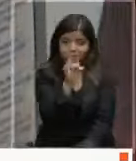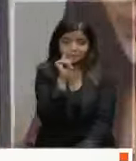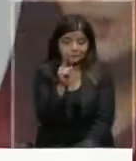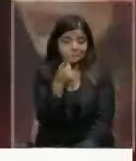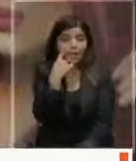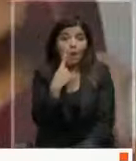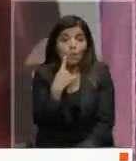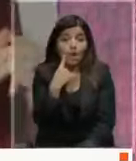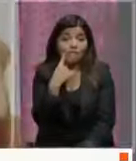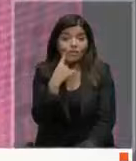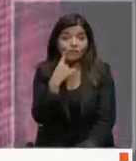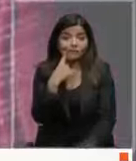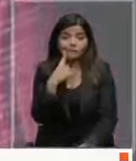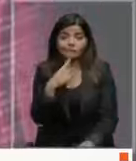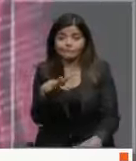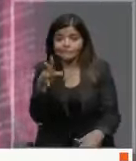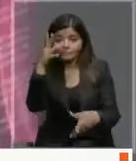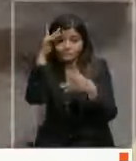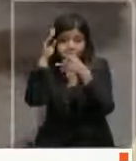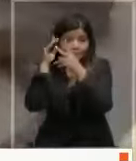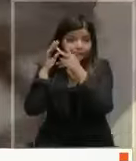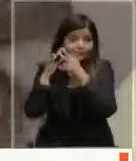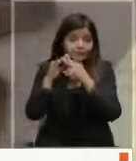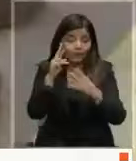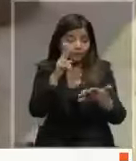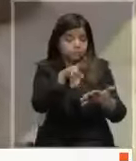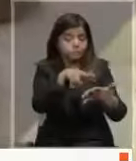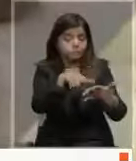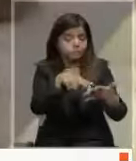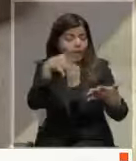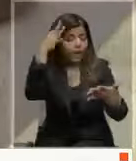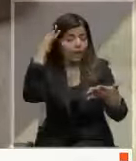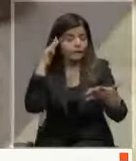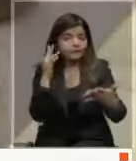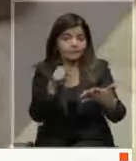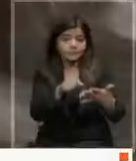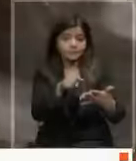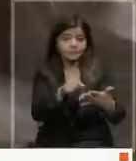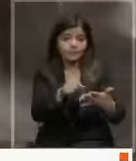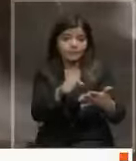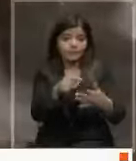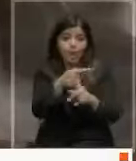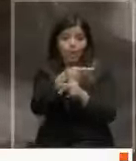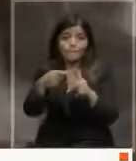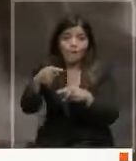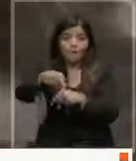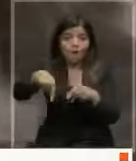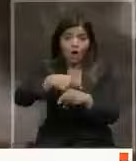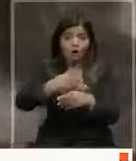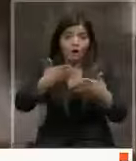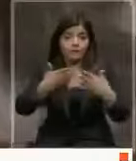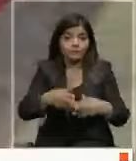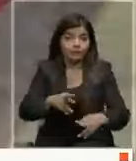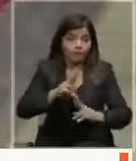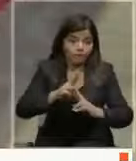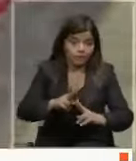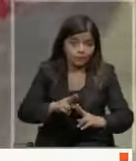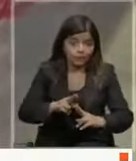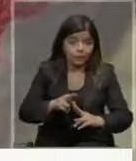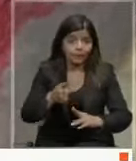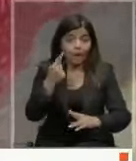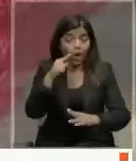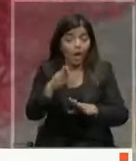prueba los aplicamos con las indicaciones que aparecen en el empaque de cada producto y en media hora tendríamos resultados Pero antes de